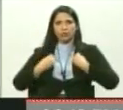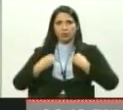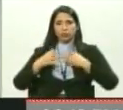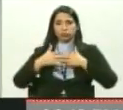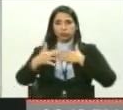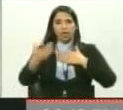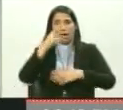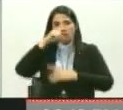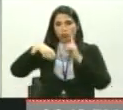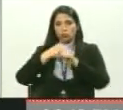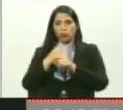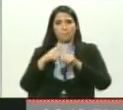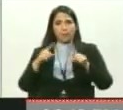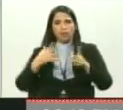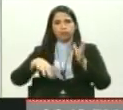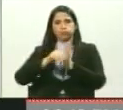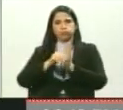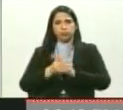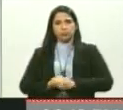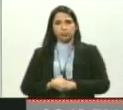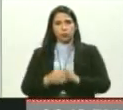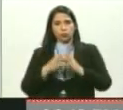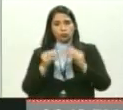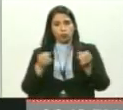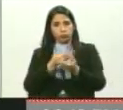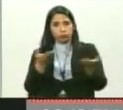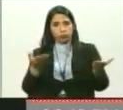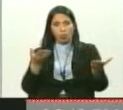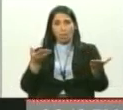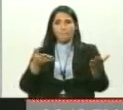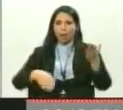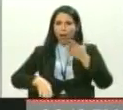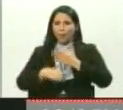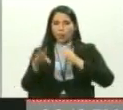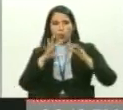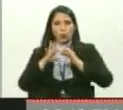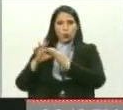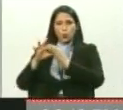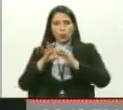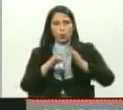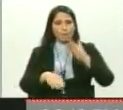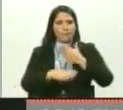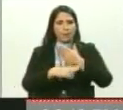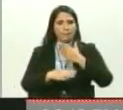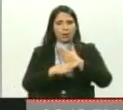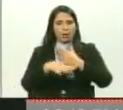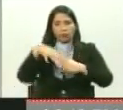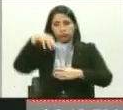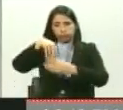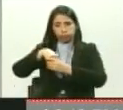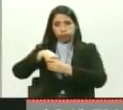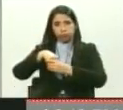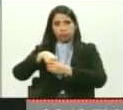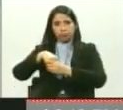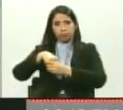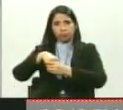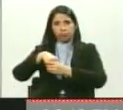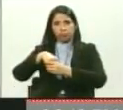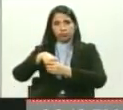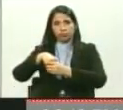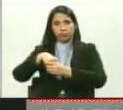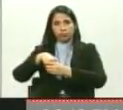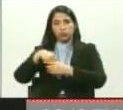año y para ratificarle a todos. Vamos a unirnos para mantener esta cuarentena. He